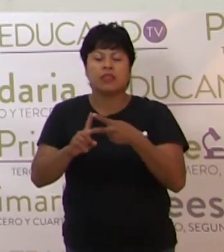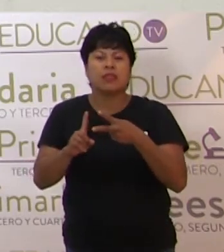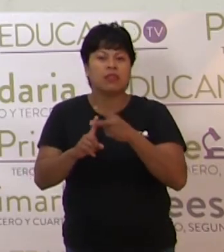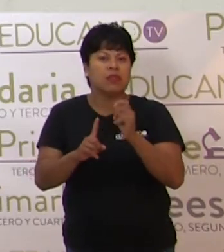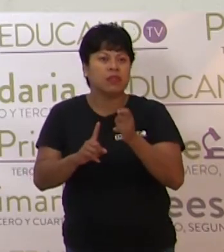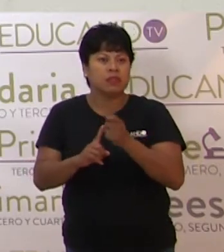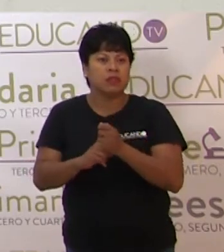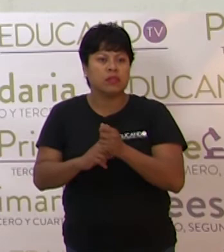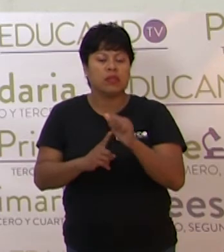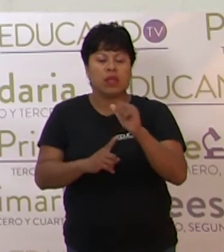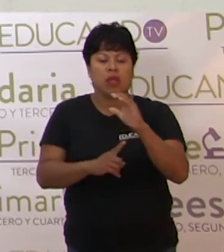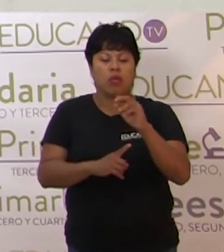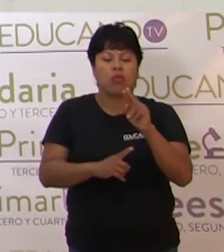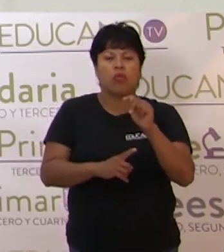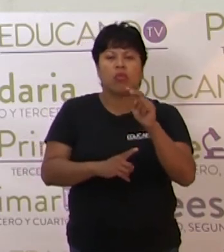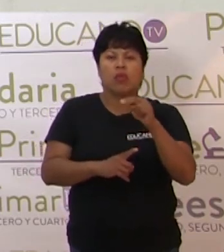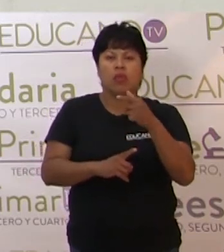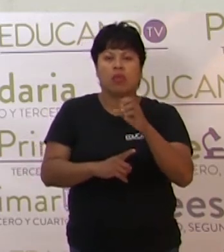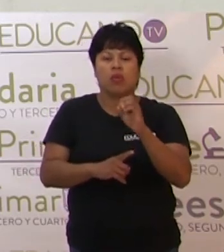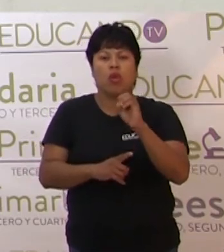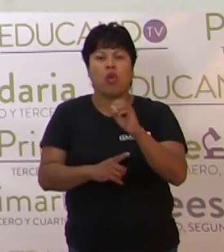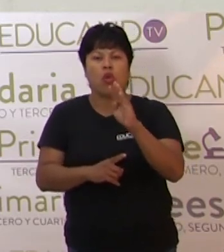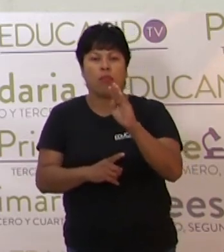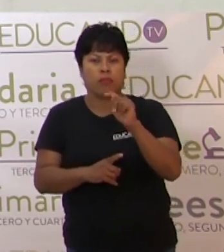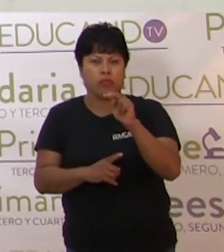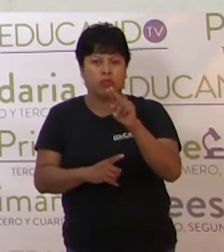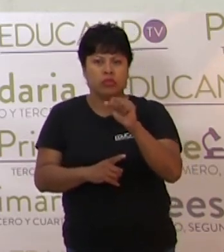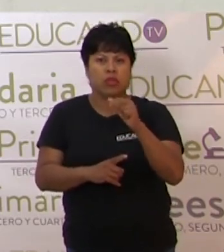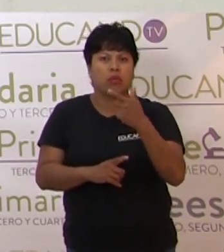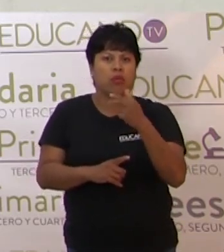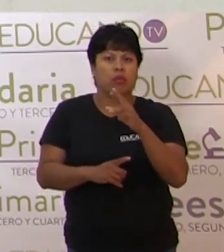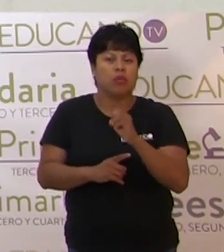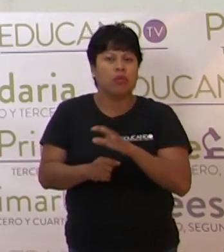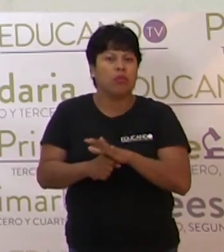triángulo apuntando un triángulo o tus ángulo